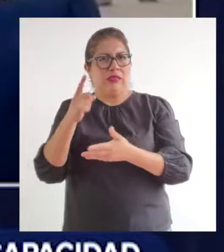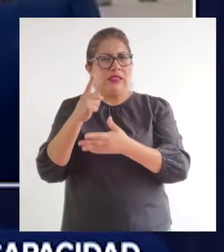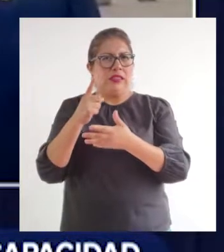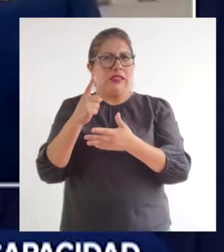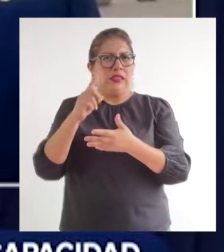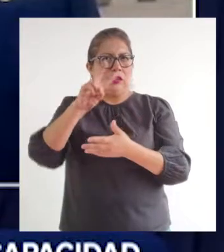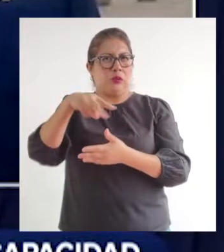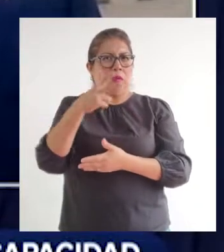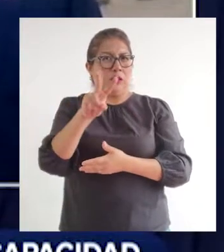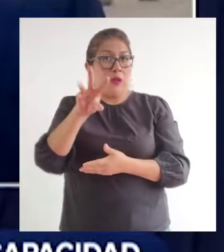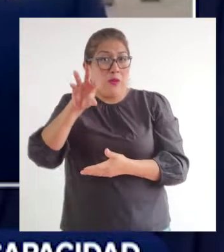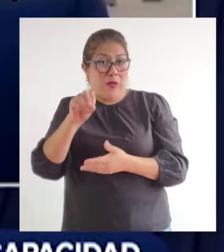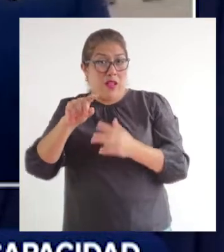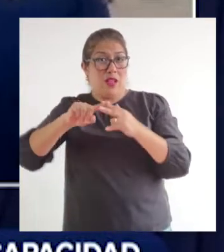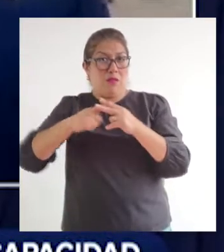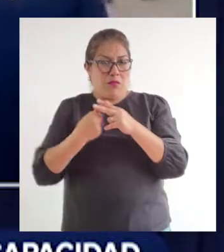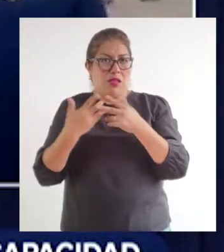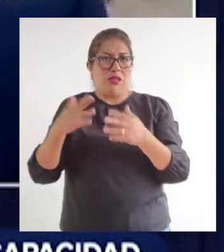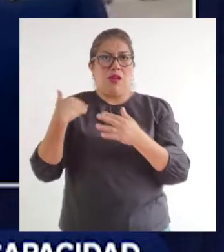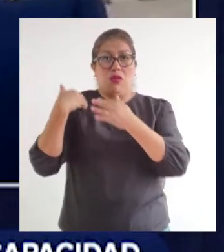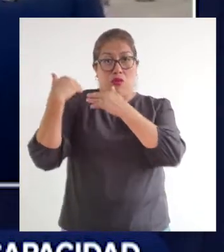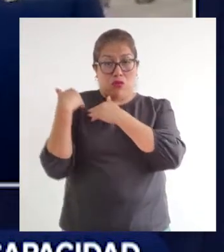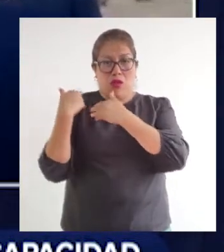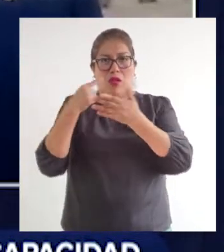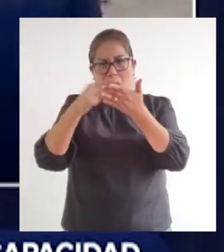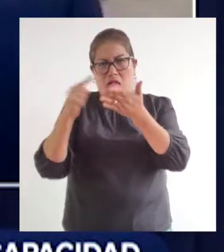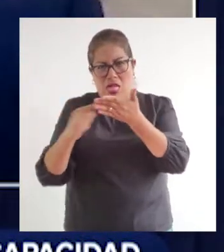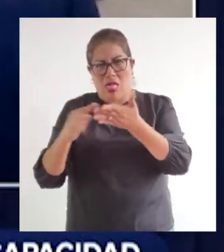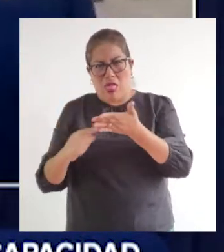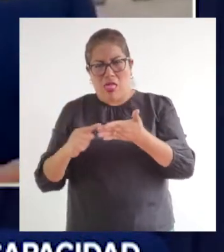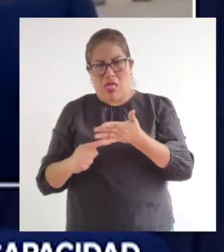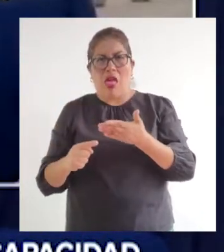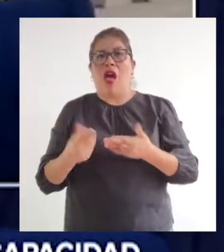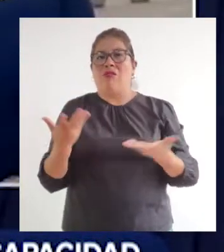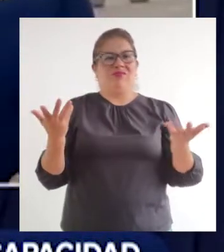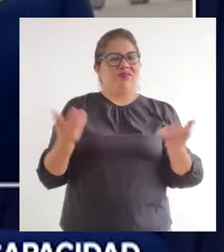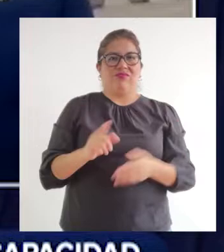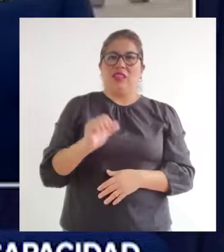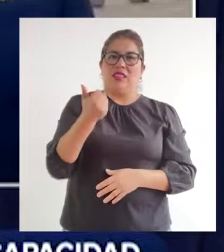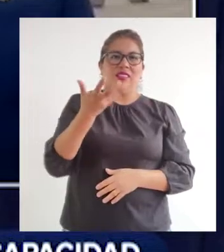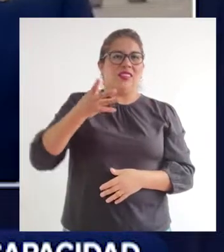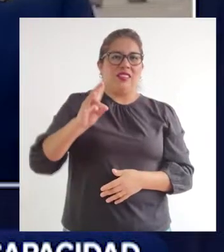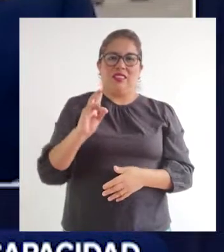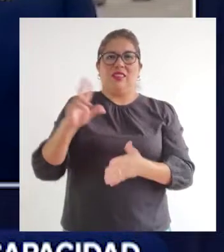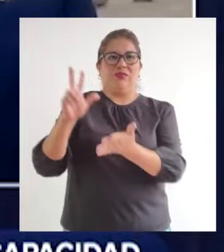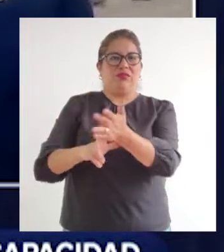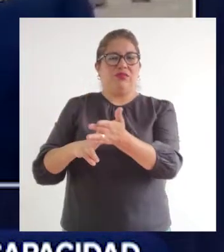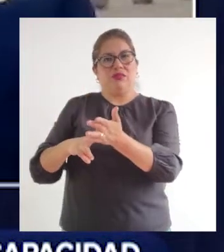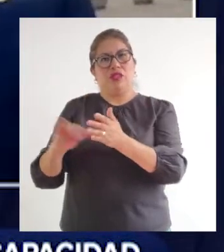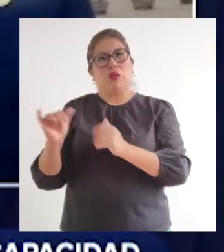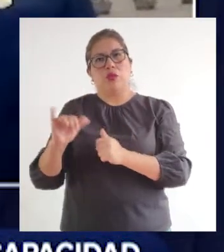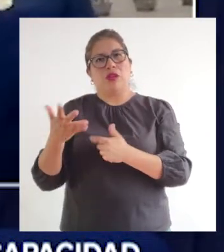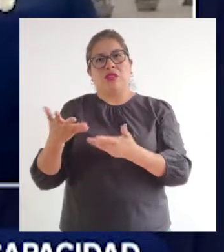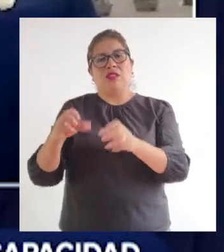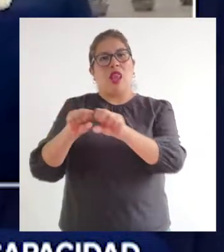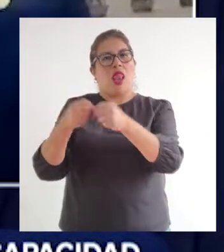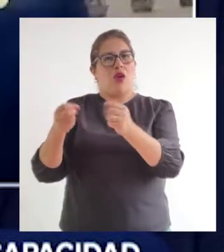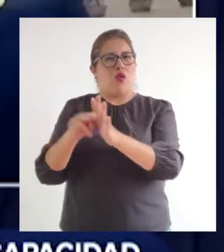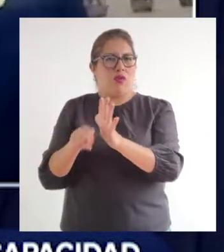desde el año 2020 y ya desde nuestra gestión. Y ya, bueno, se han acumulado 17 procedimientos administrativos sancionadores.